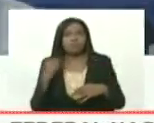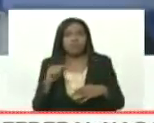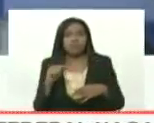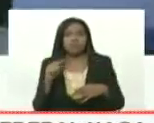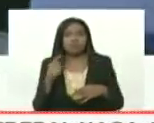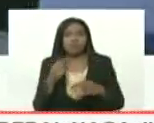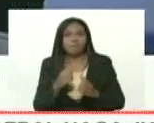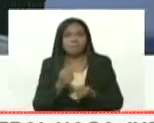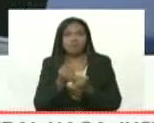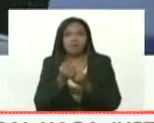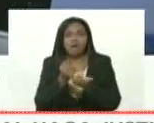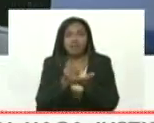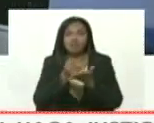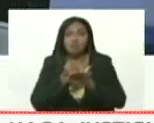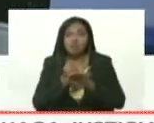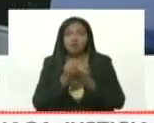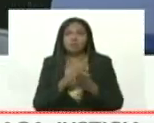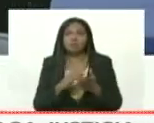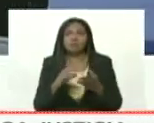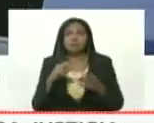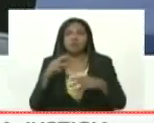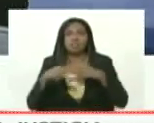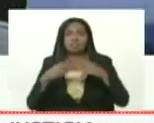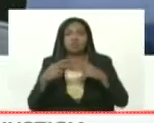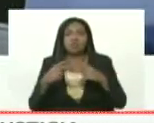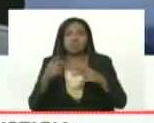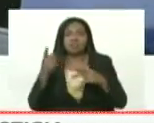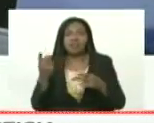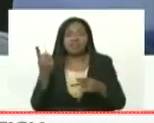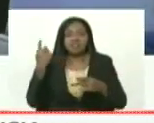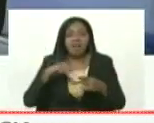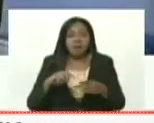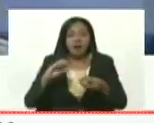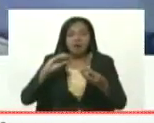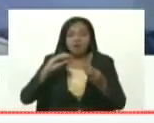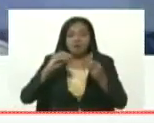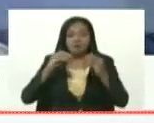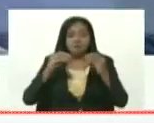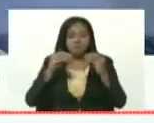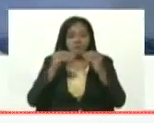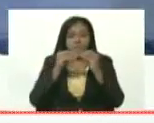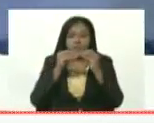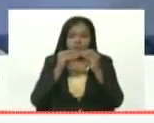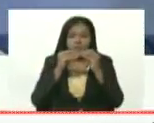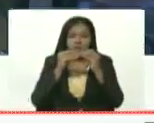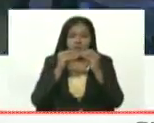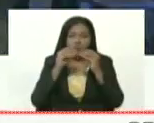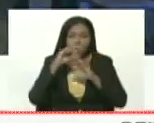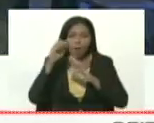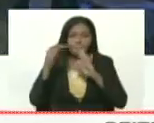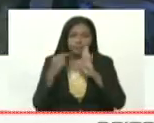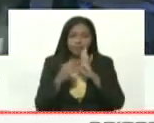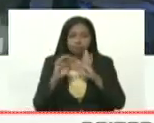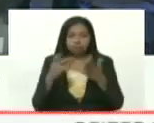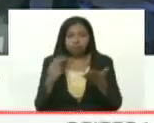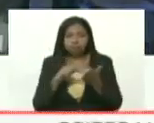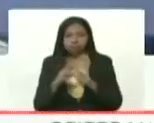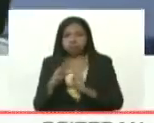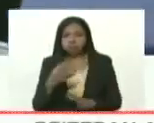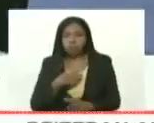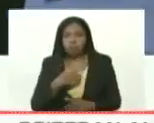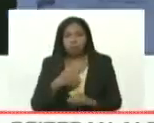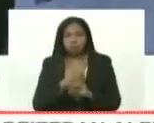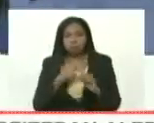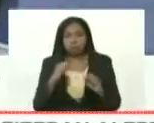usted me ayuda, en condiciones normales se debe volver a formar hueso. Se pega aquí. Exactamente, cuando eso no ocurre,